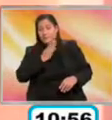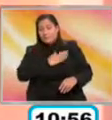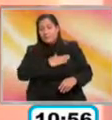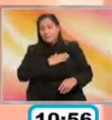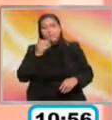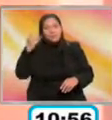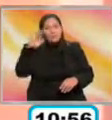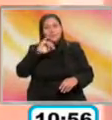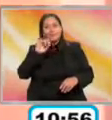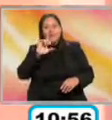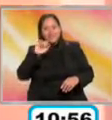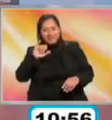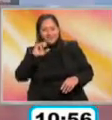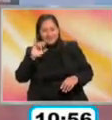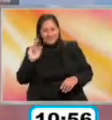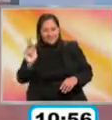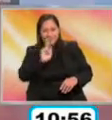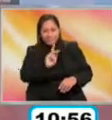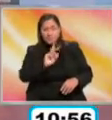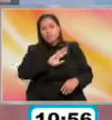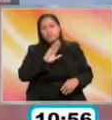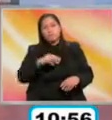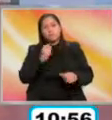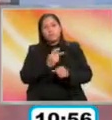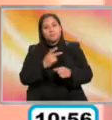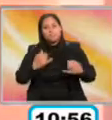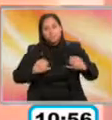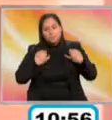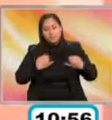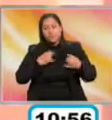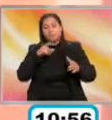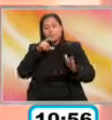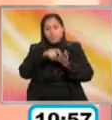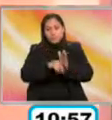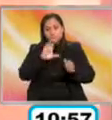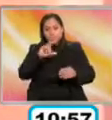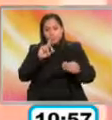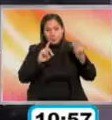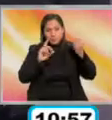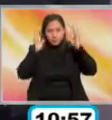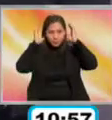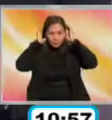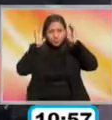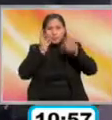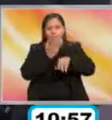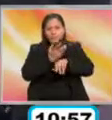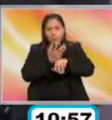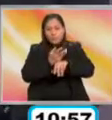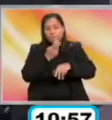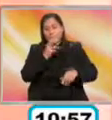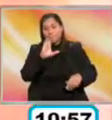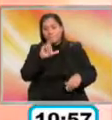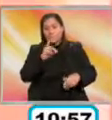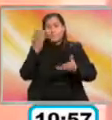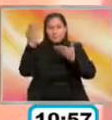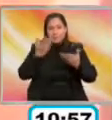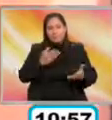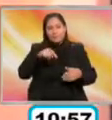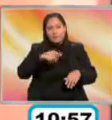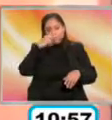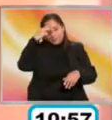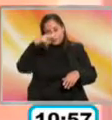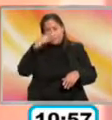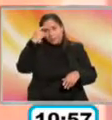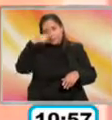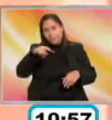fue pues el José José español, Sí, claro. y murió muy joven justamente grabando un disco que se llamaba América, con este disco con el que venía a